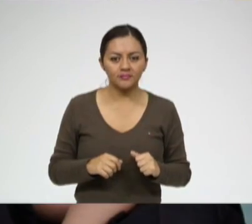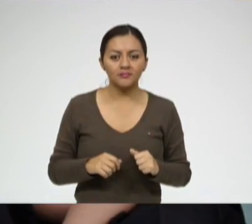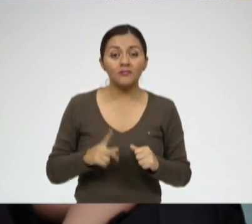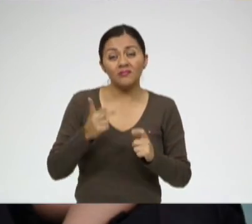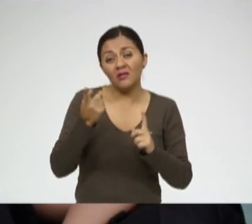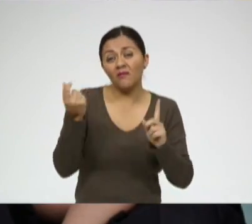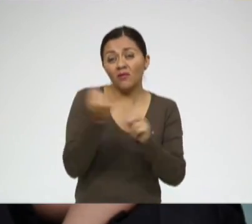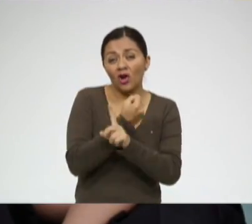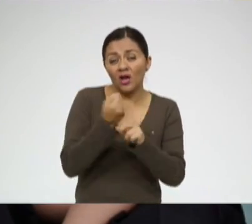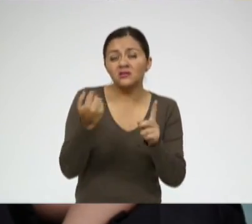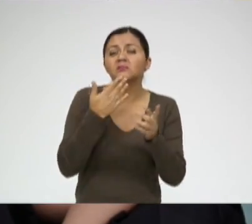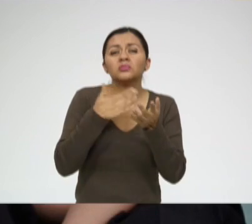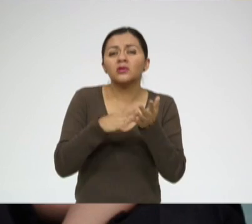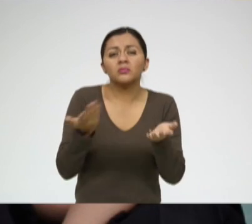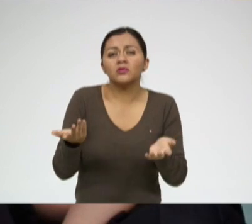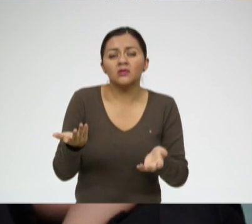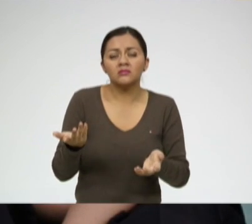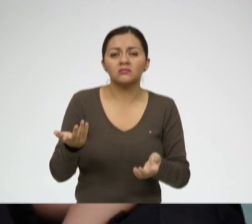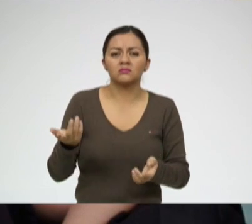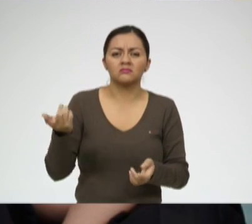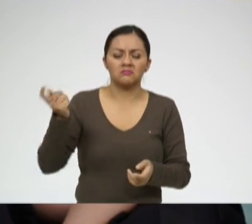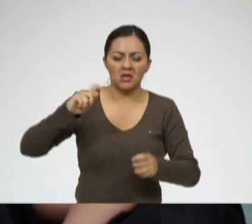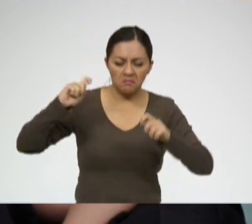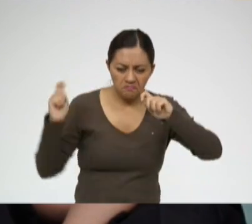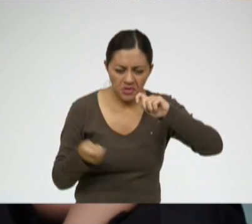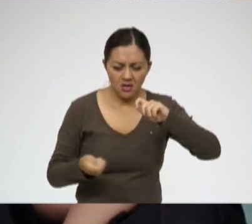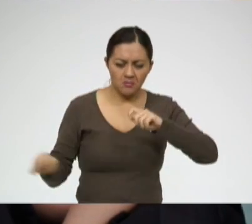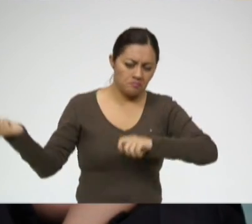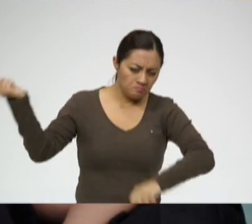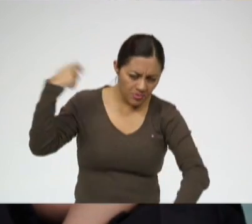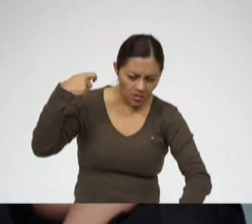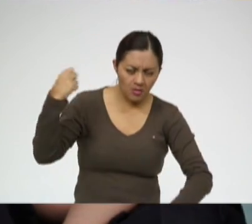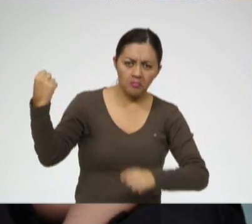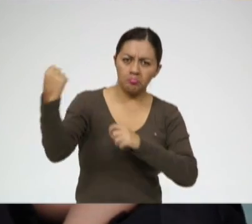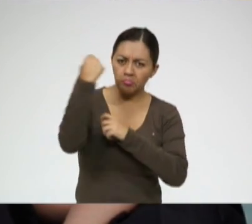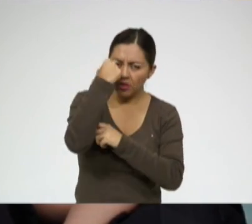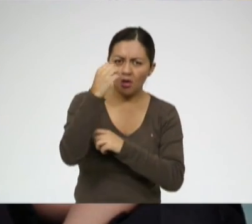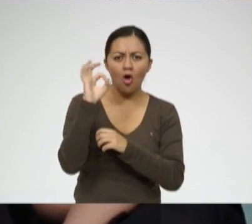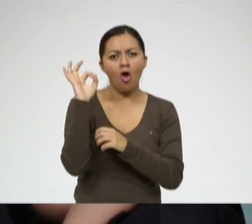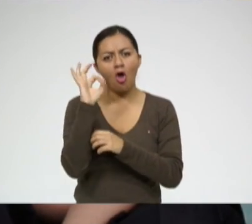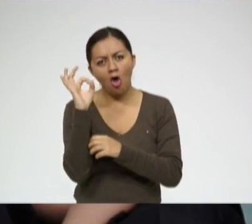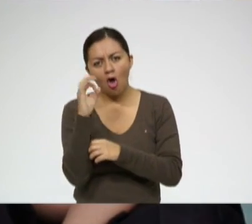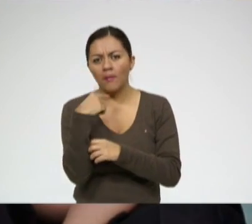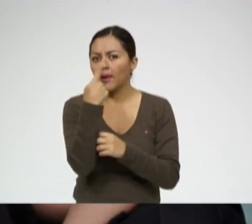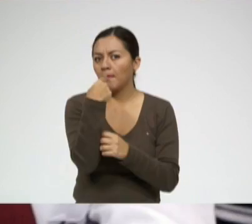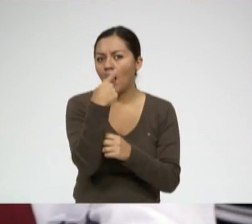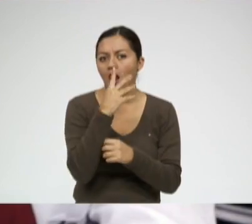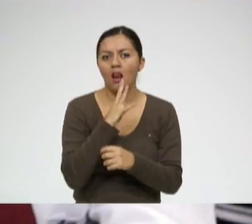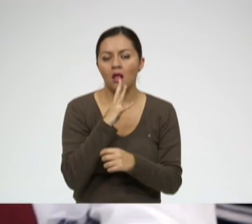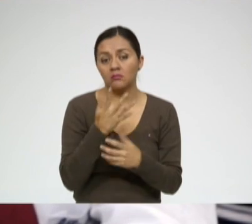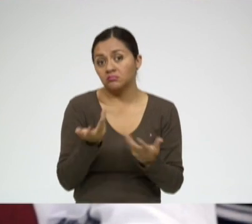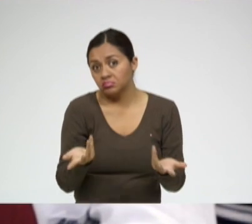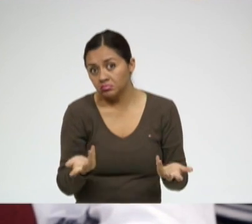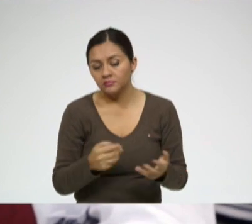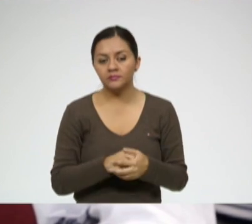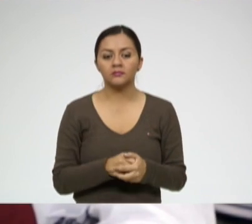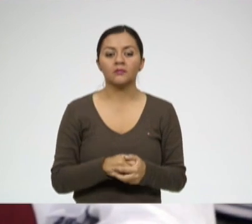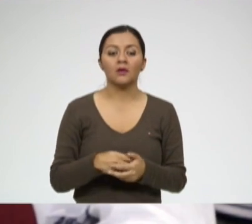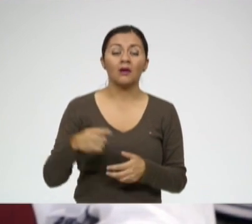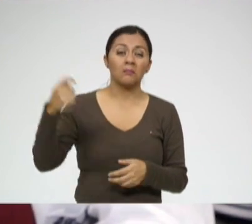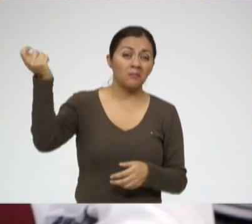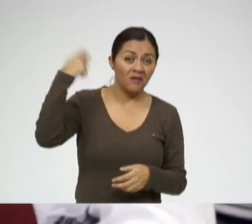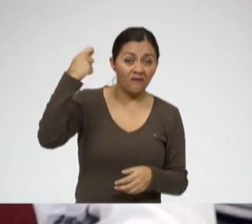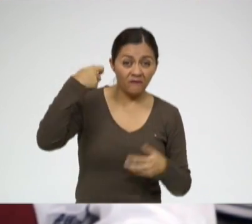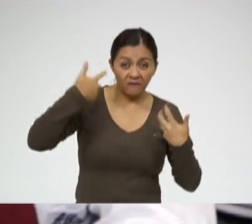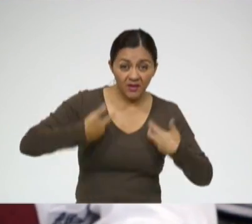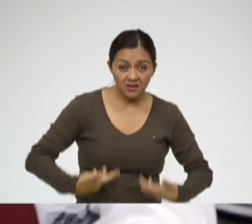por ejemplo, el maltrato, tanto físico, psicológico, oral o verbalmente. La violencia física